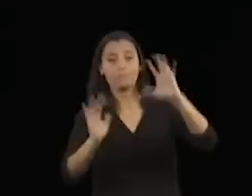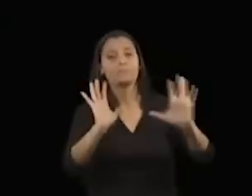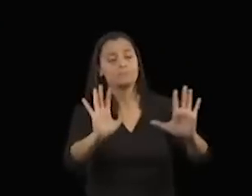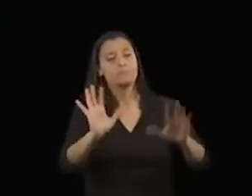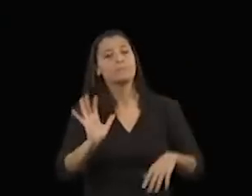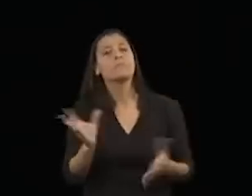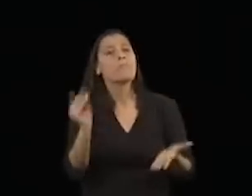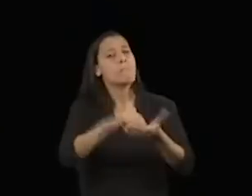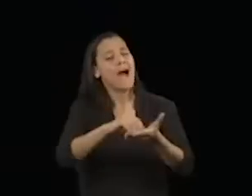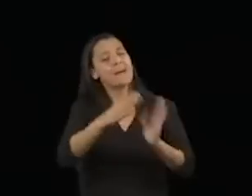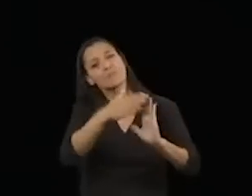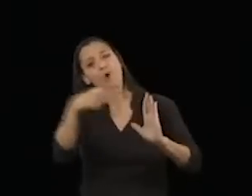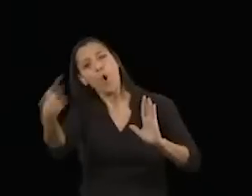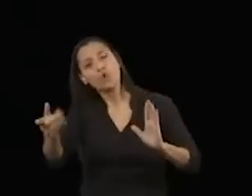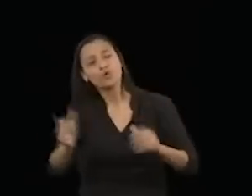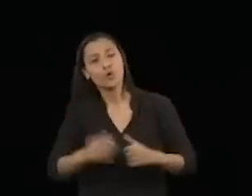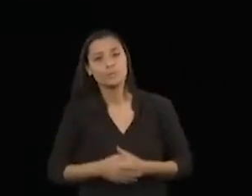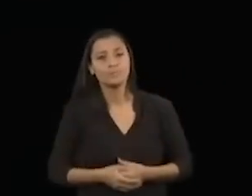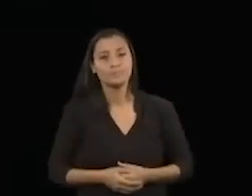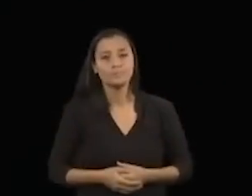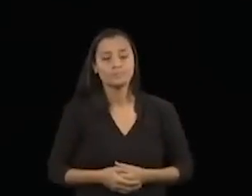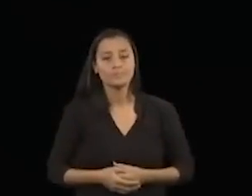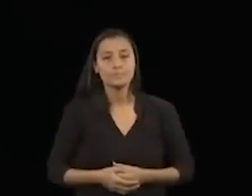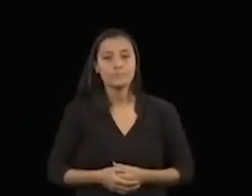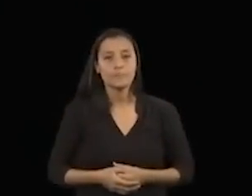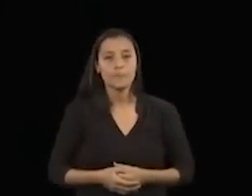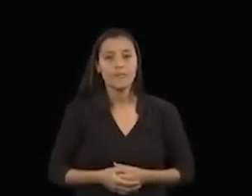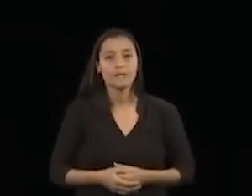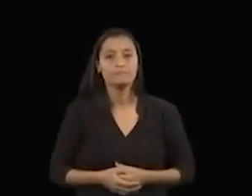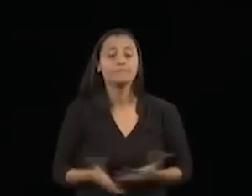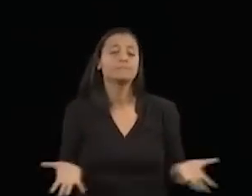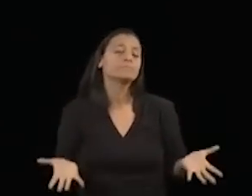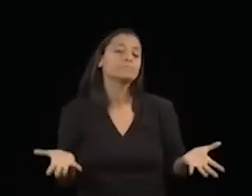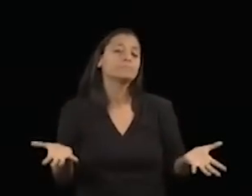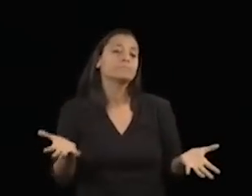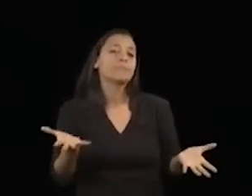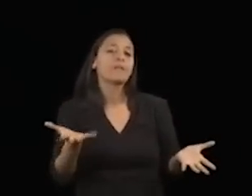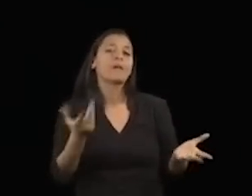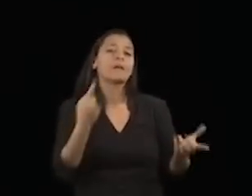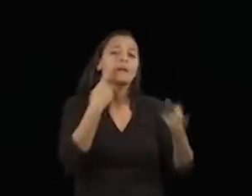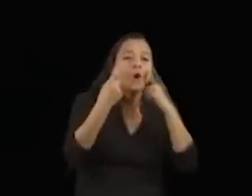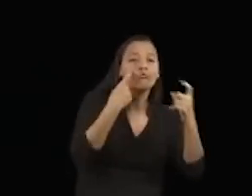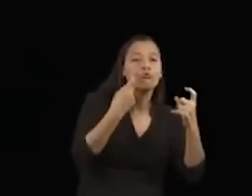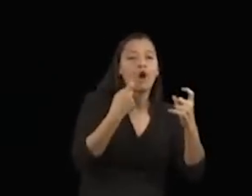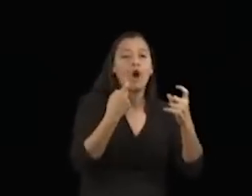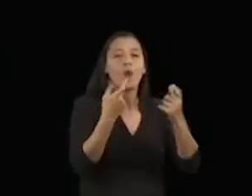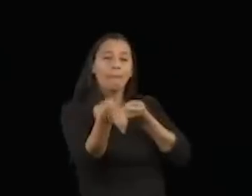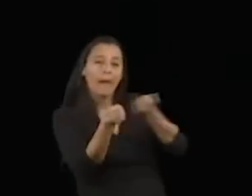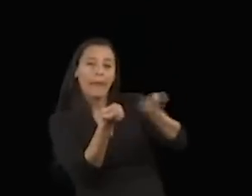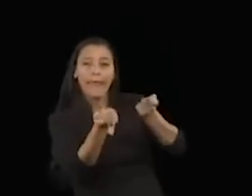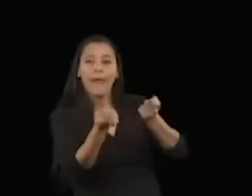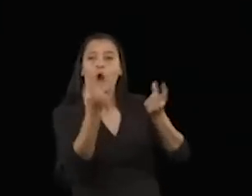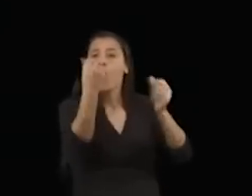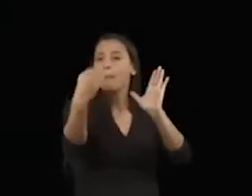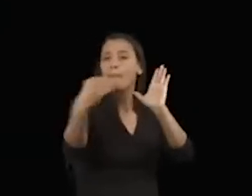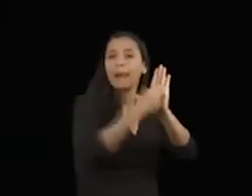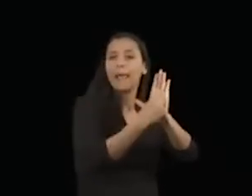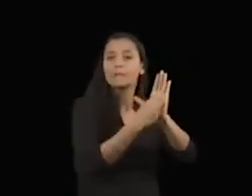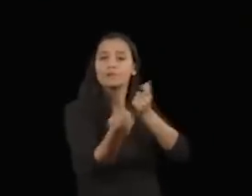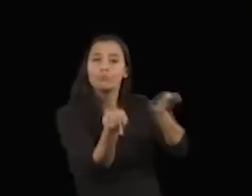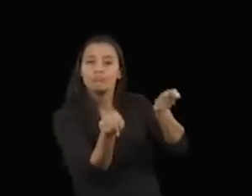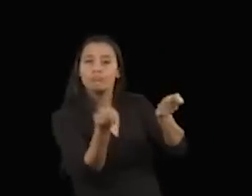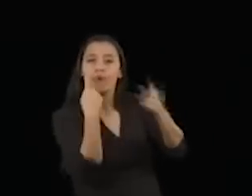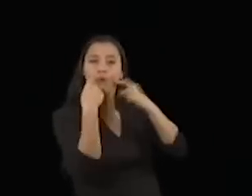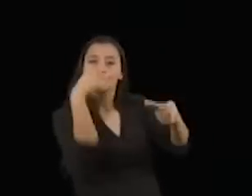Después, eso de estar mirando, toqueteando, manejando los precios relativos y que hay que